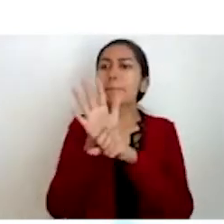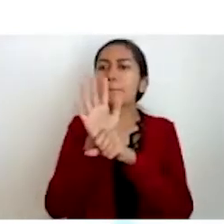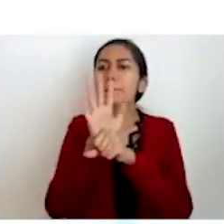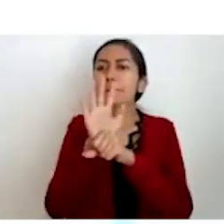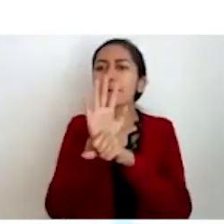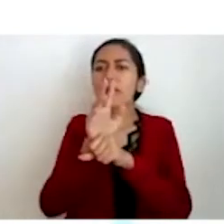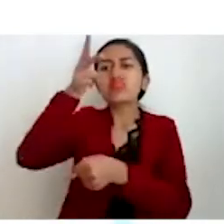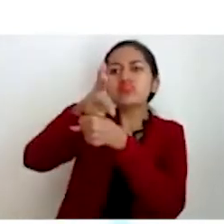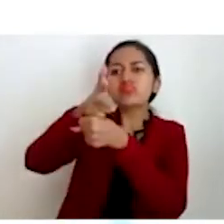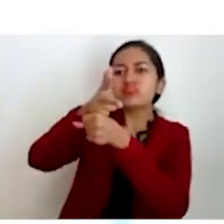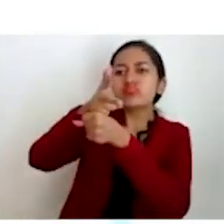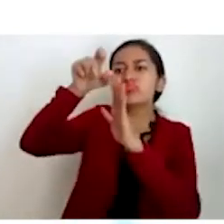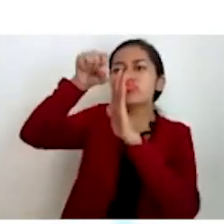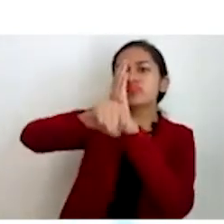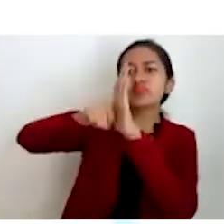en nuestra,